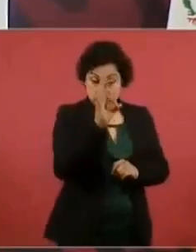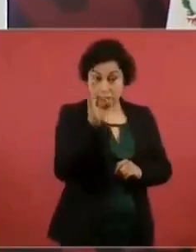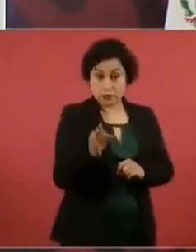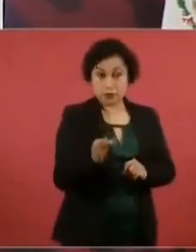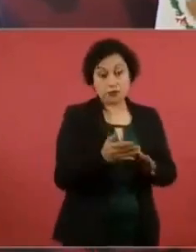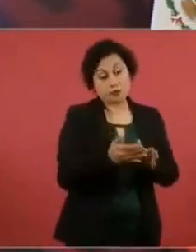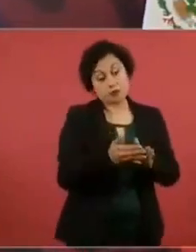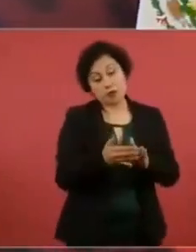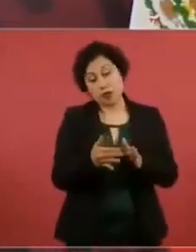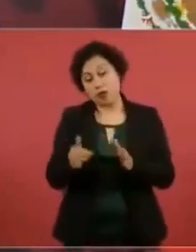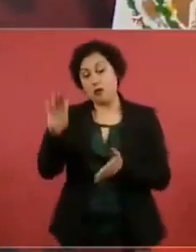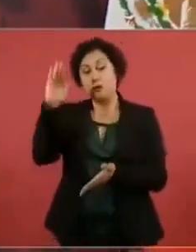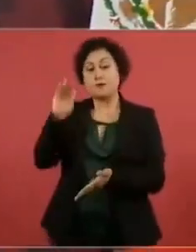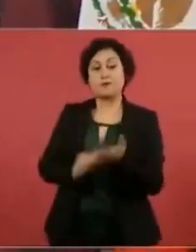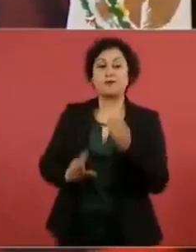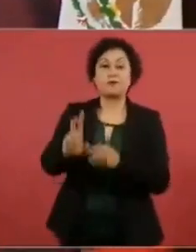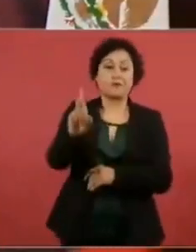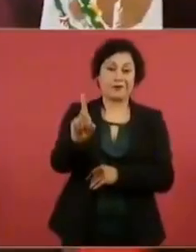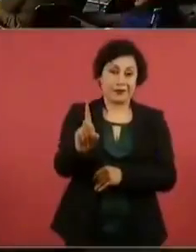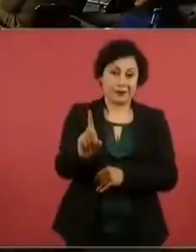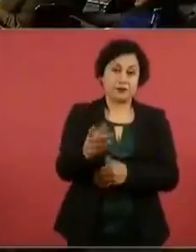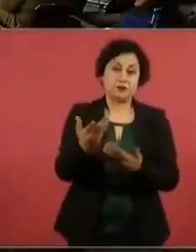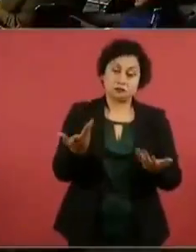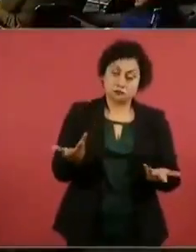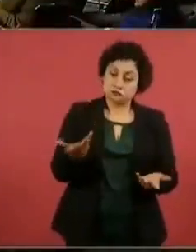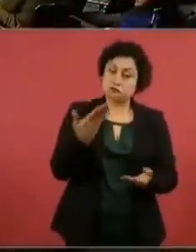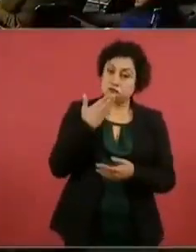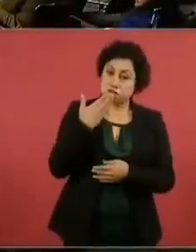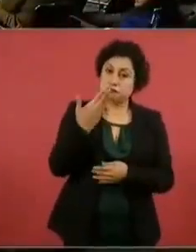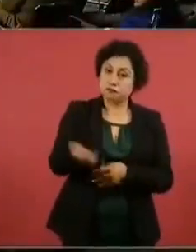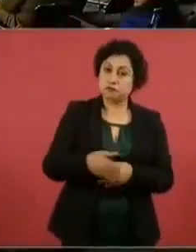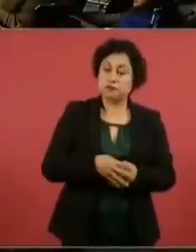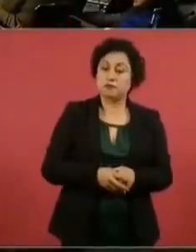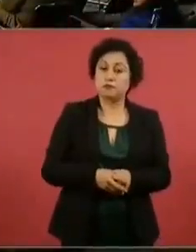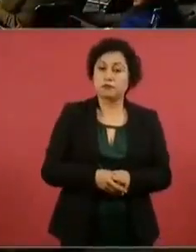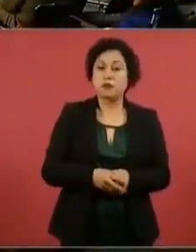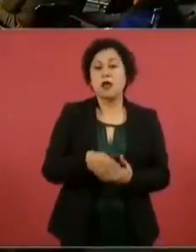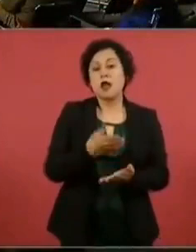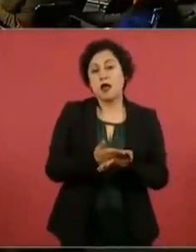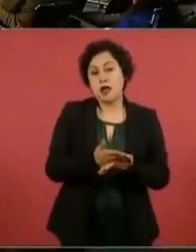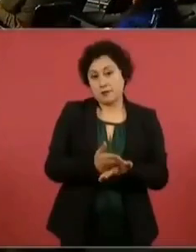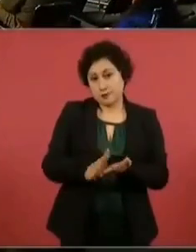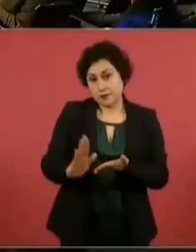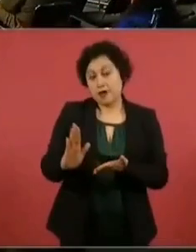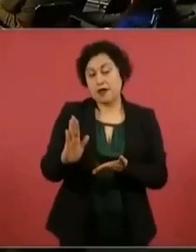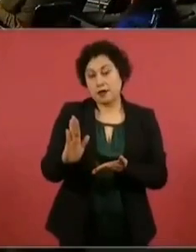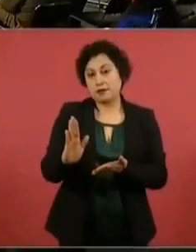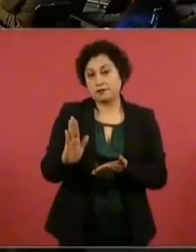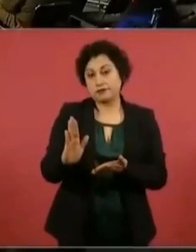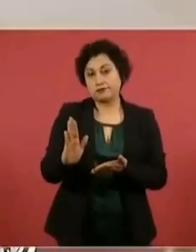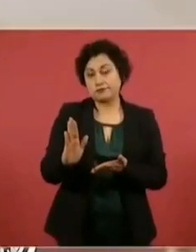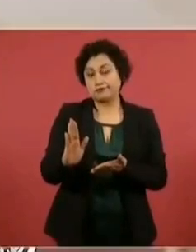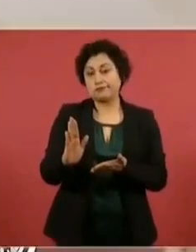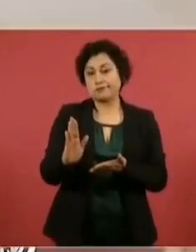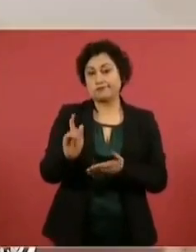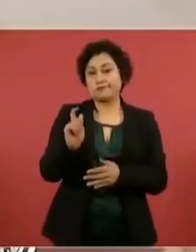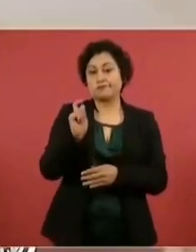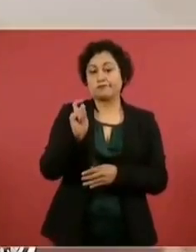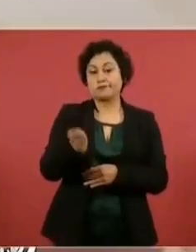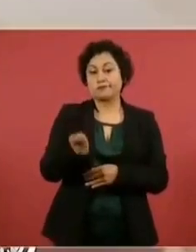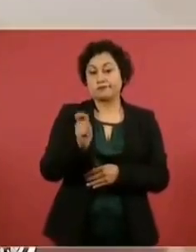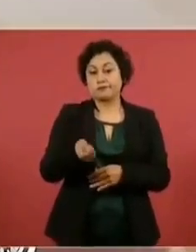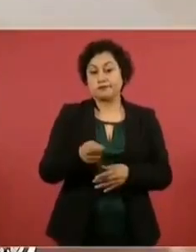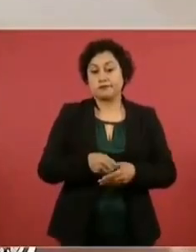Además este les condon a veces no es la